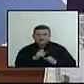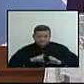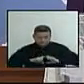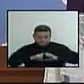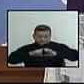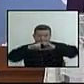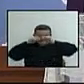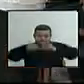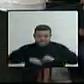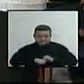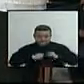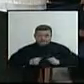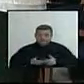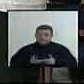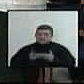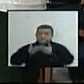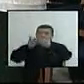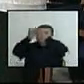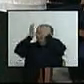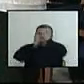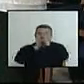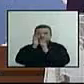Levantemos el corazón.